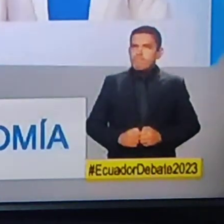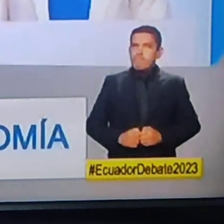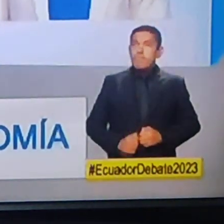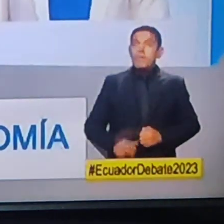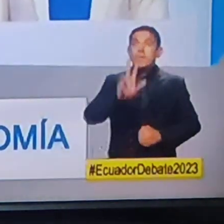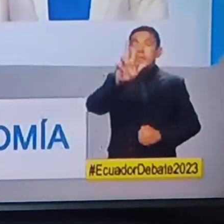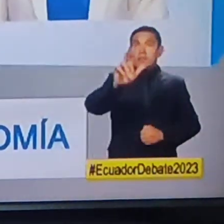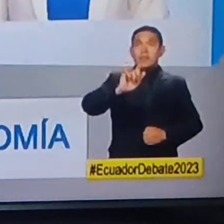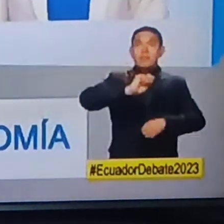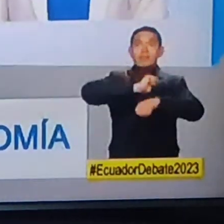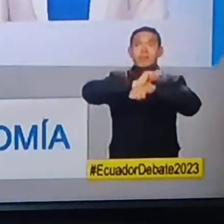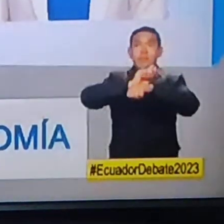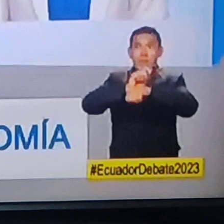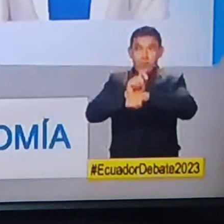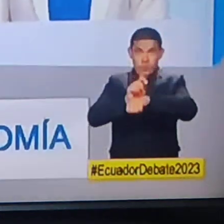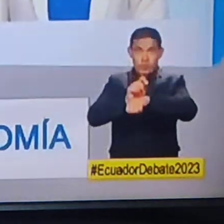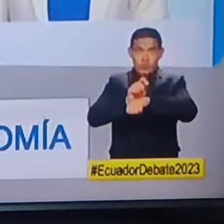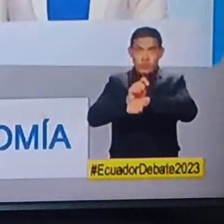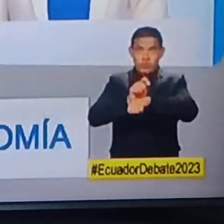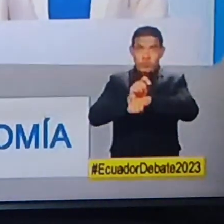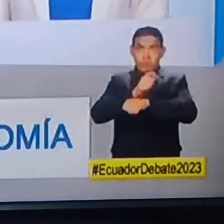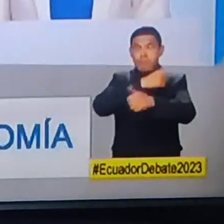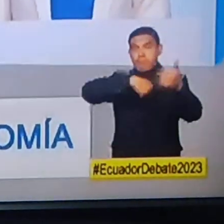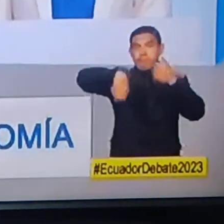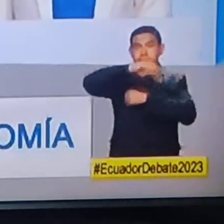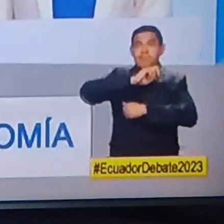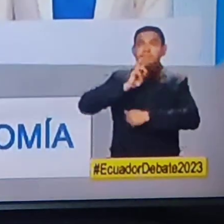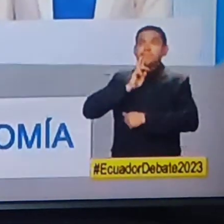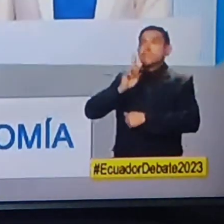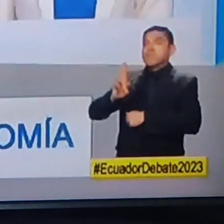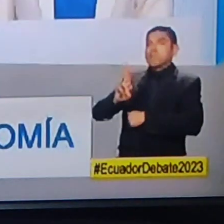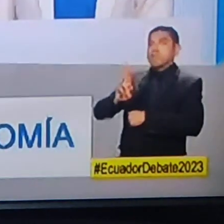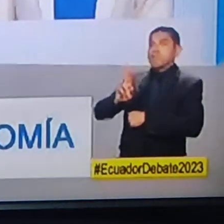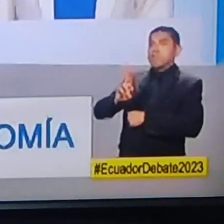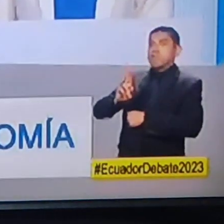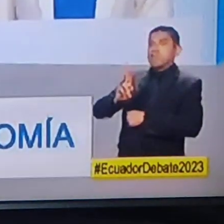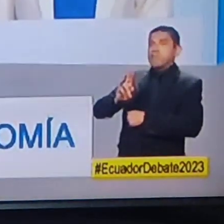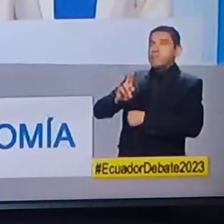3 segundos le quedan para hacer esa contrarréplica. No puede.